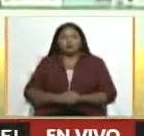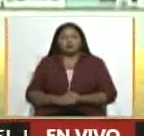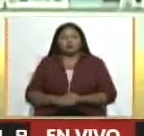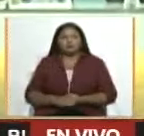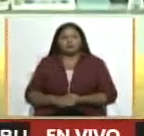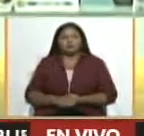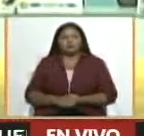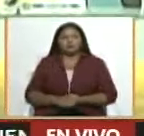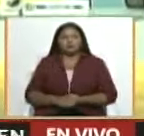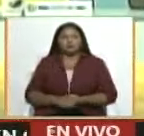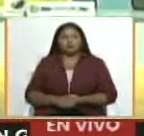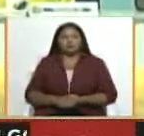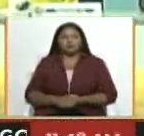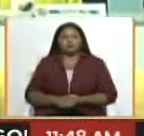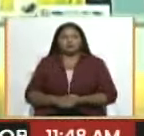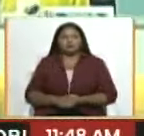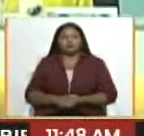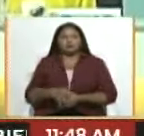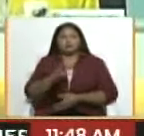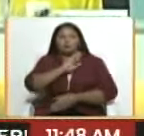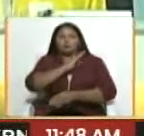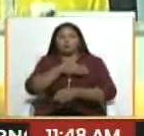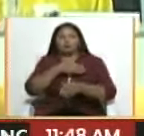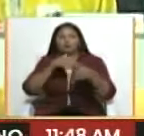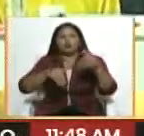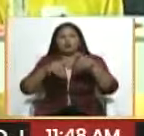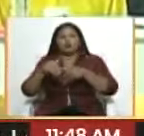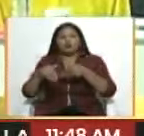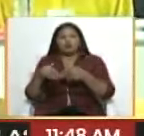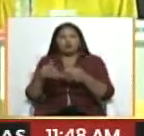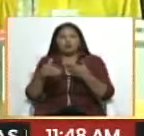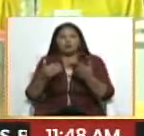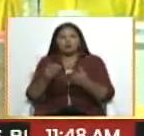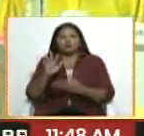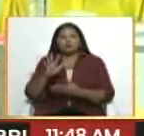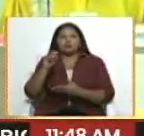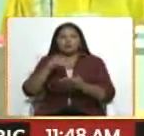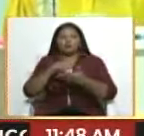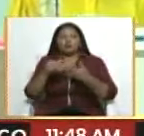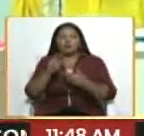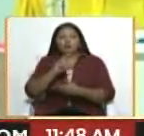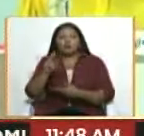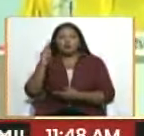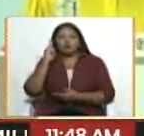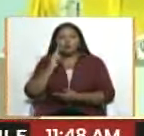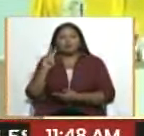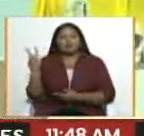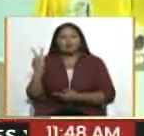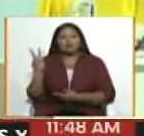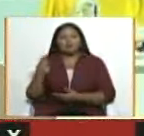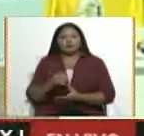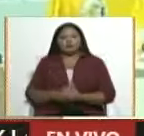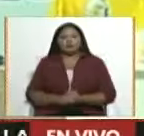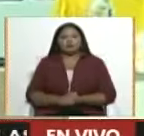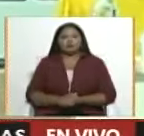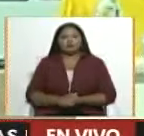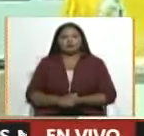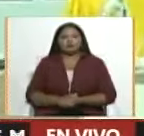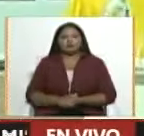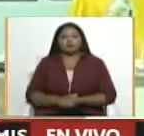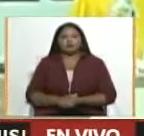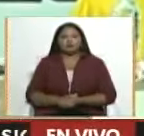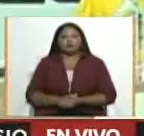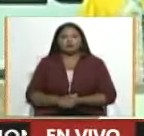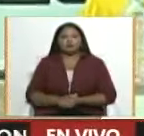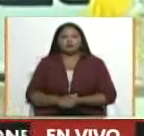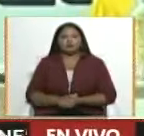Poder Electoral, uno de los cinco poderes que establece la República Bolivariana de Venezuela y uno